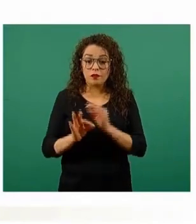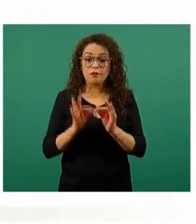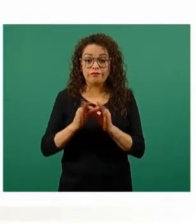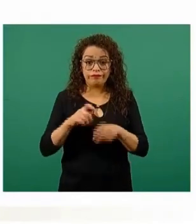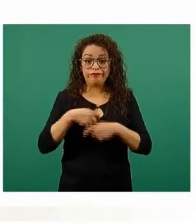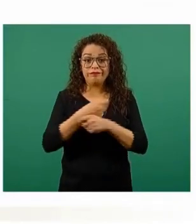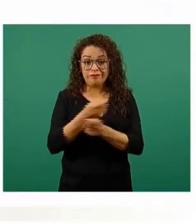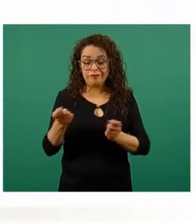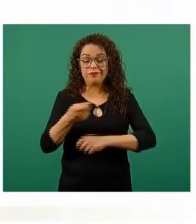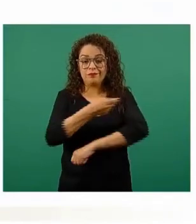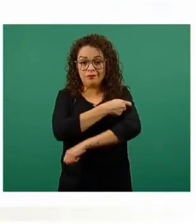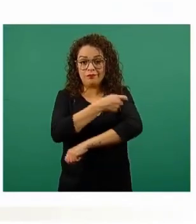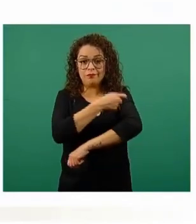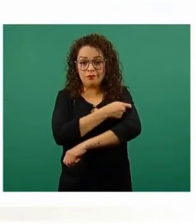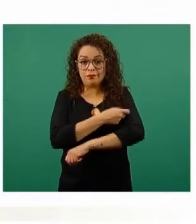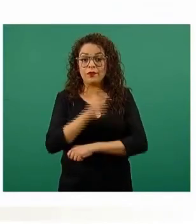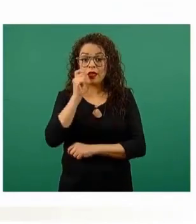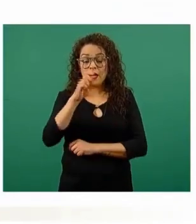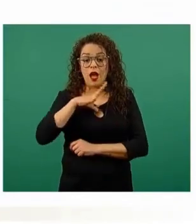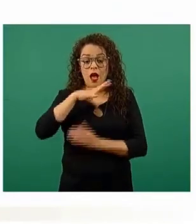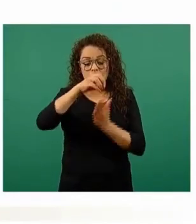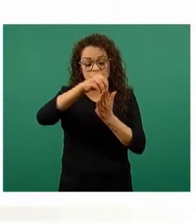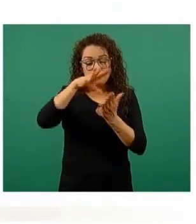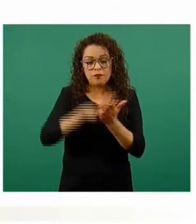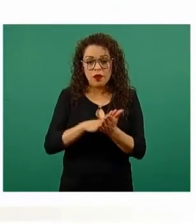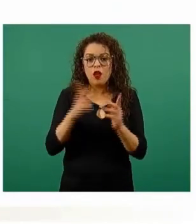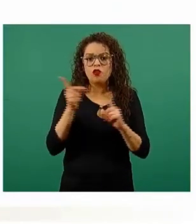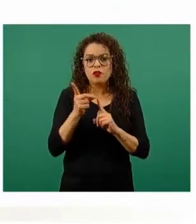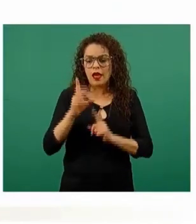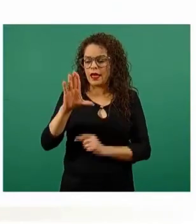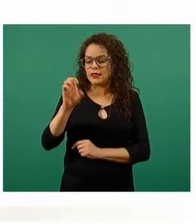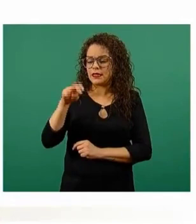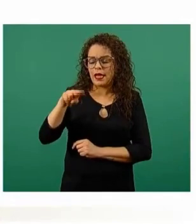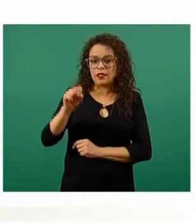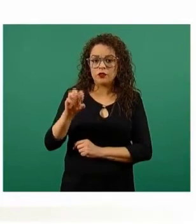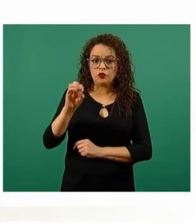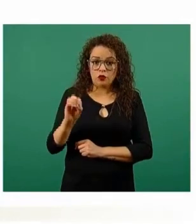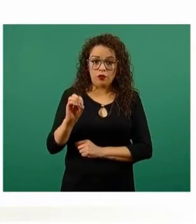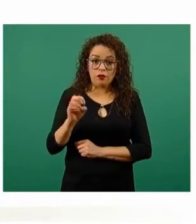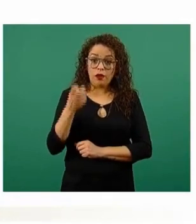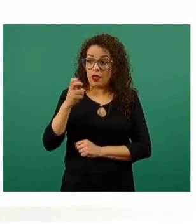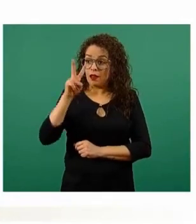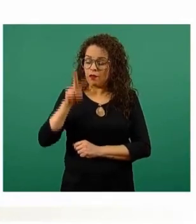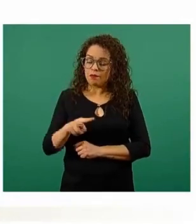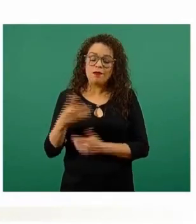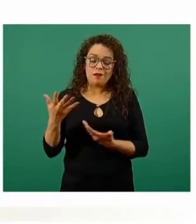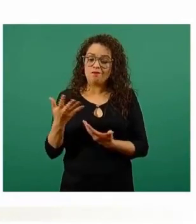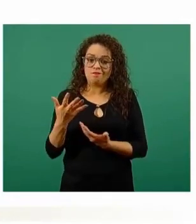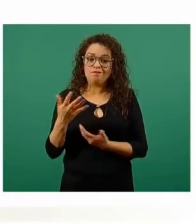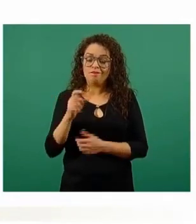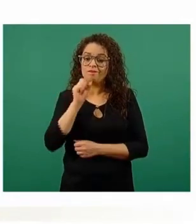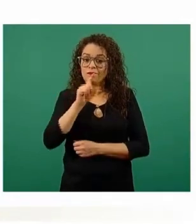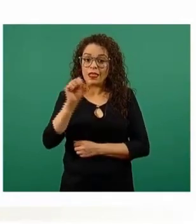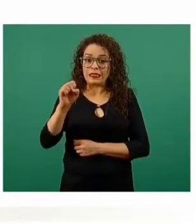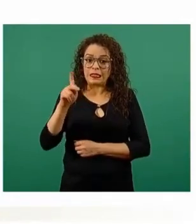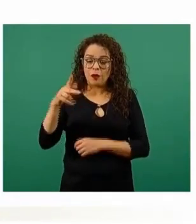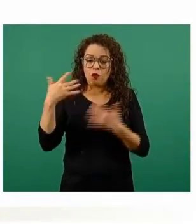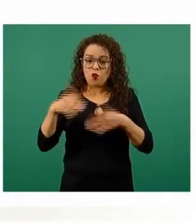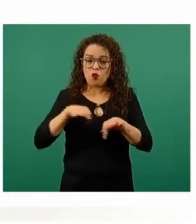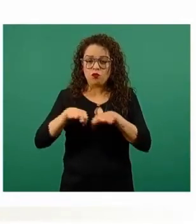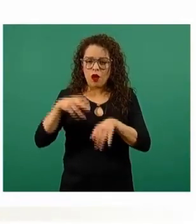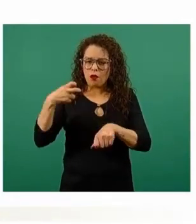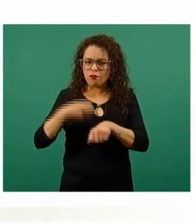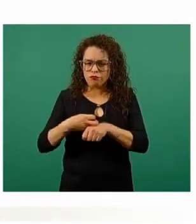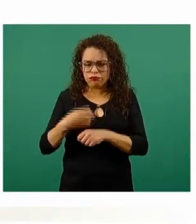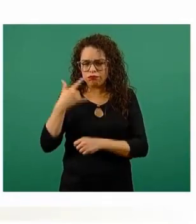teníamos y que tenemos en los censos los censos también del personal educativo ha sido un gran esfuerzo por parte de la sep y por parte